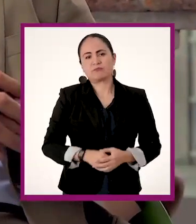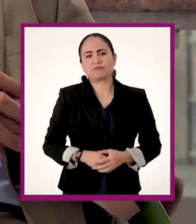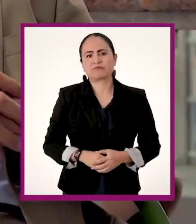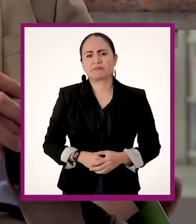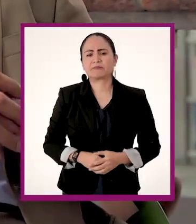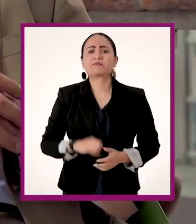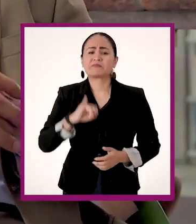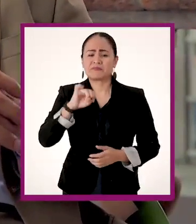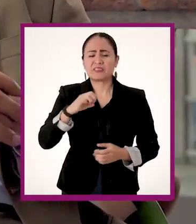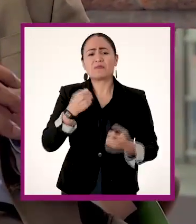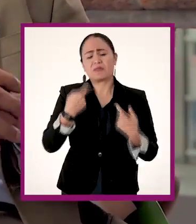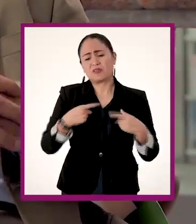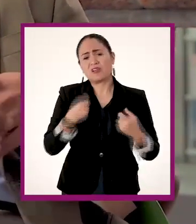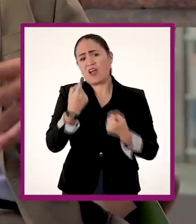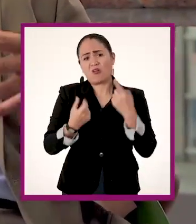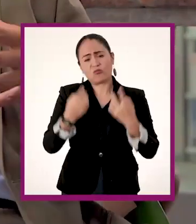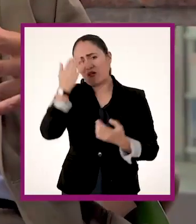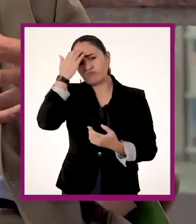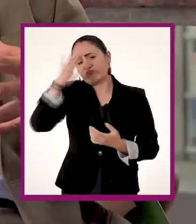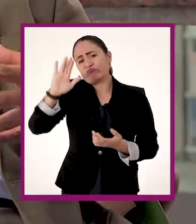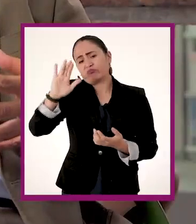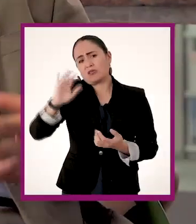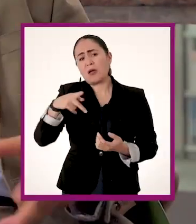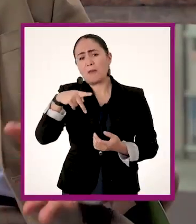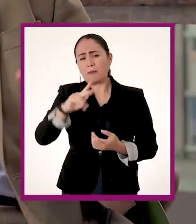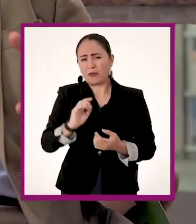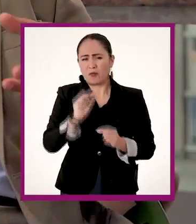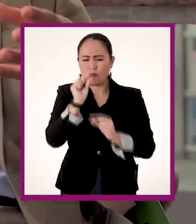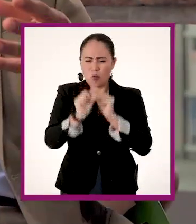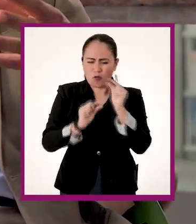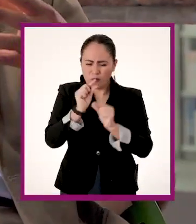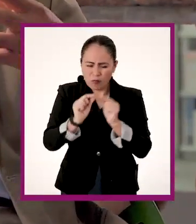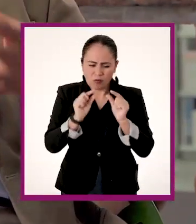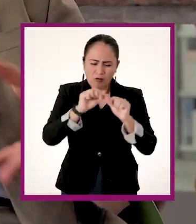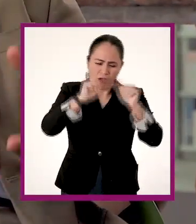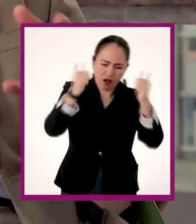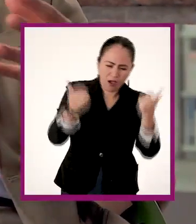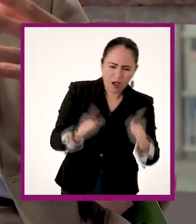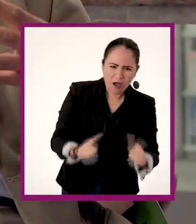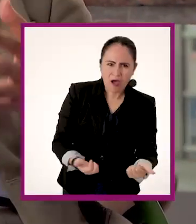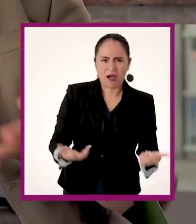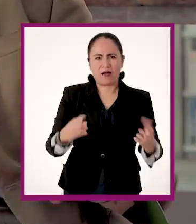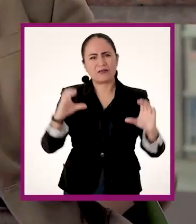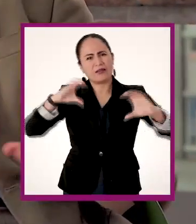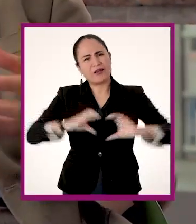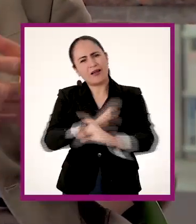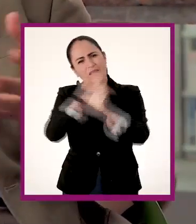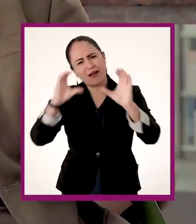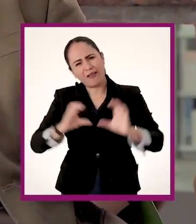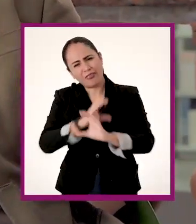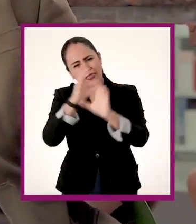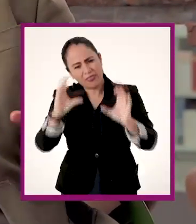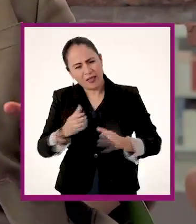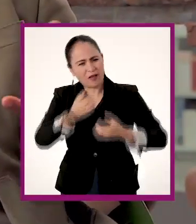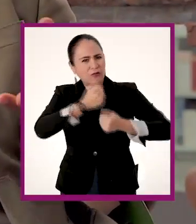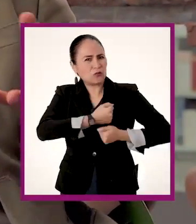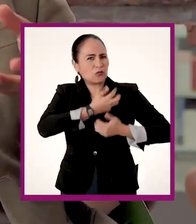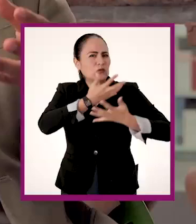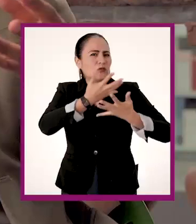es parte de desconocimiento, ¿no? Pero una vez que uno se adentra al arte, a los cantares, a los